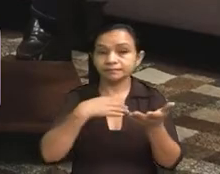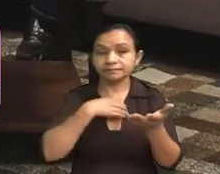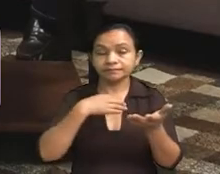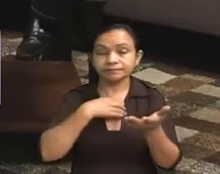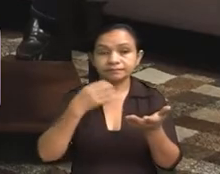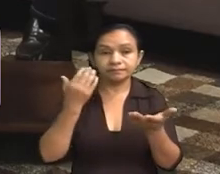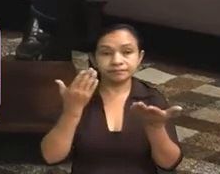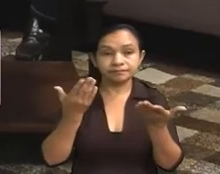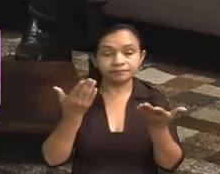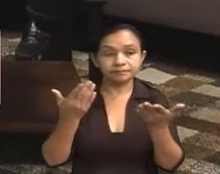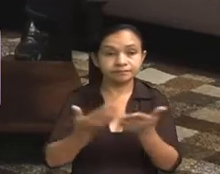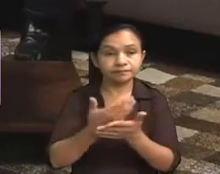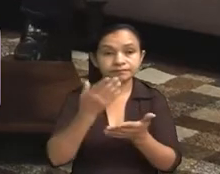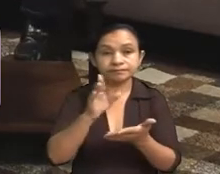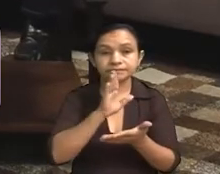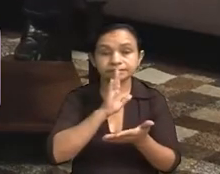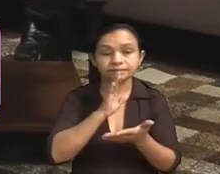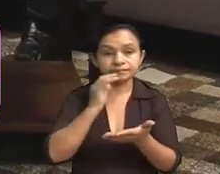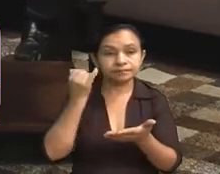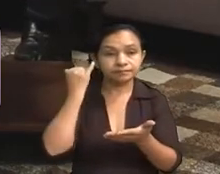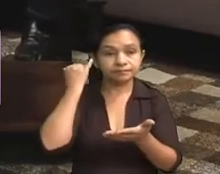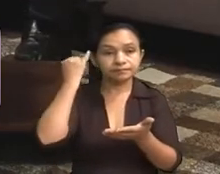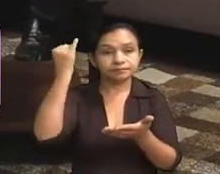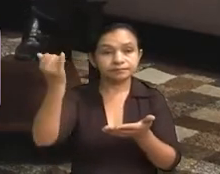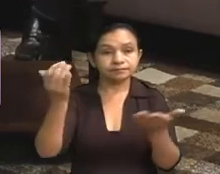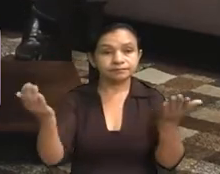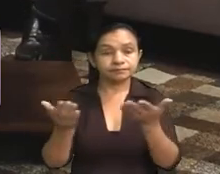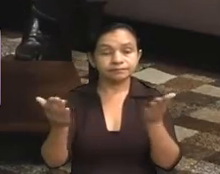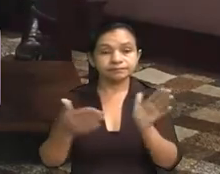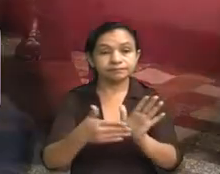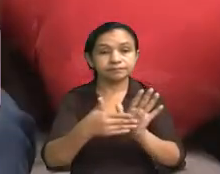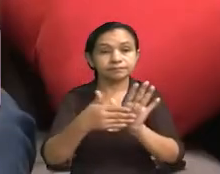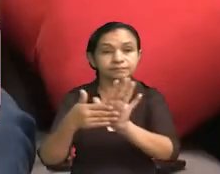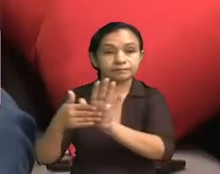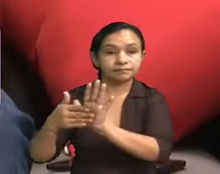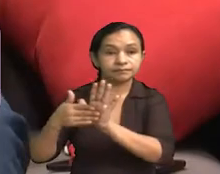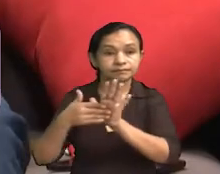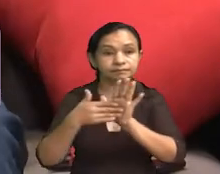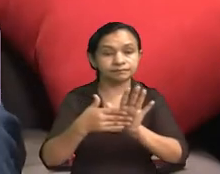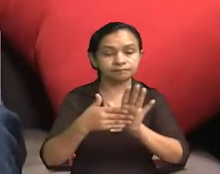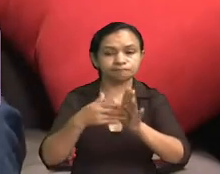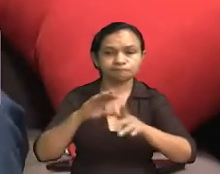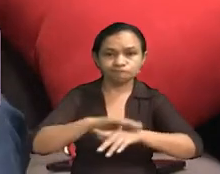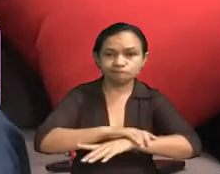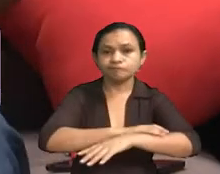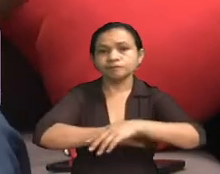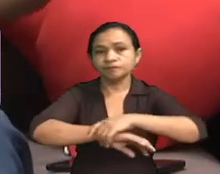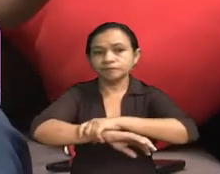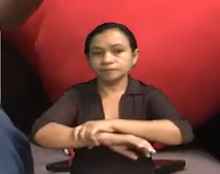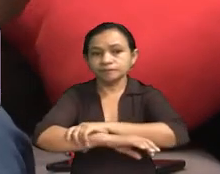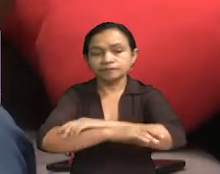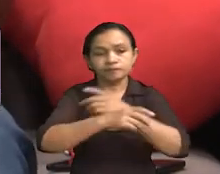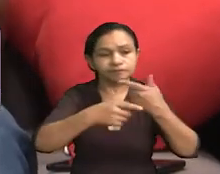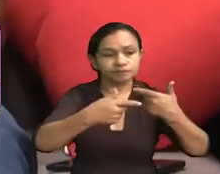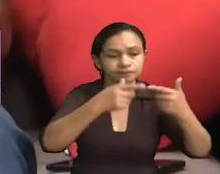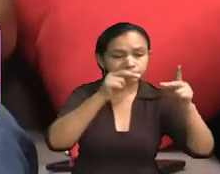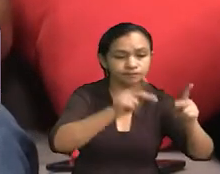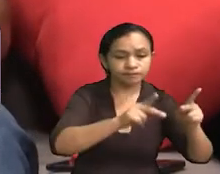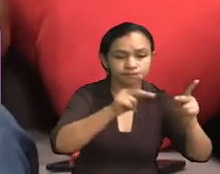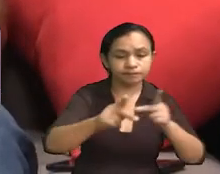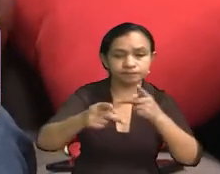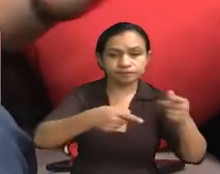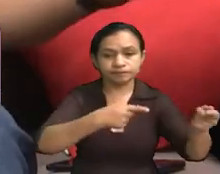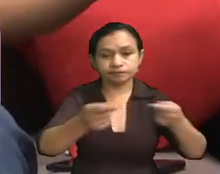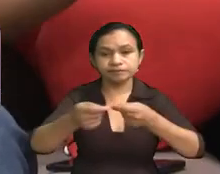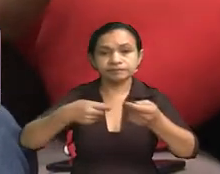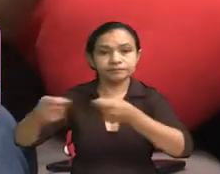no quisiera saltarle la palabra ni quitarle la idea, demostraron una gallardía increíble, pequeños, medianos,